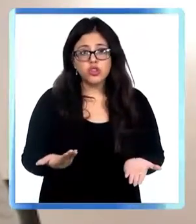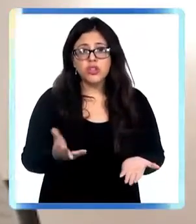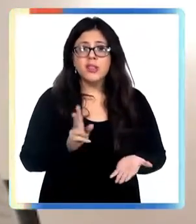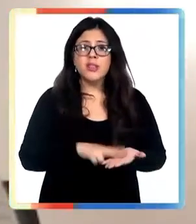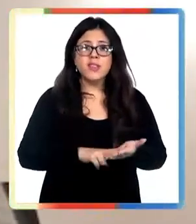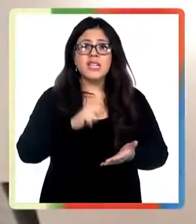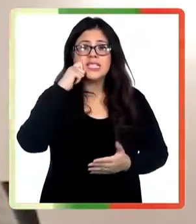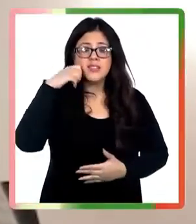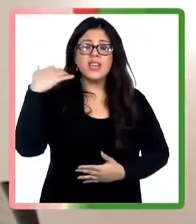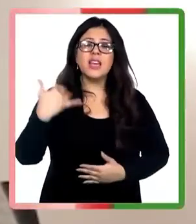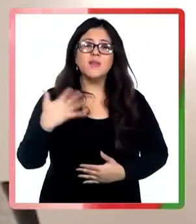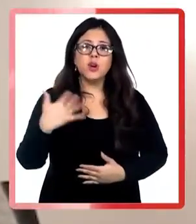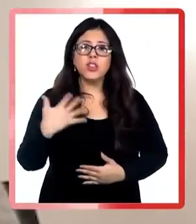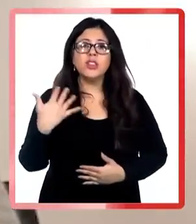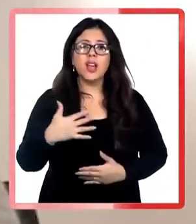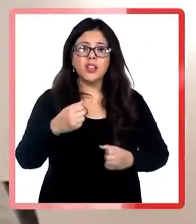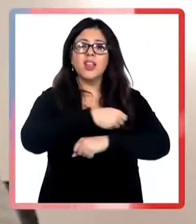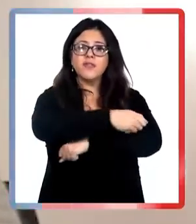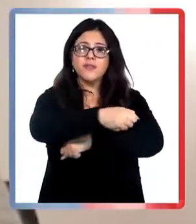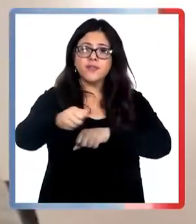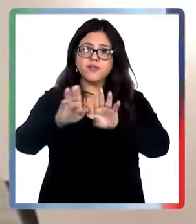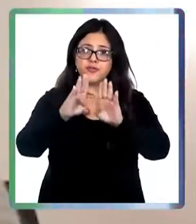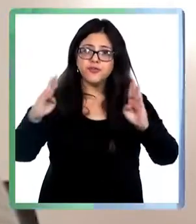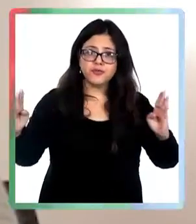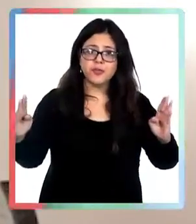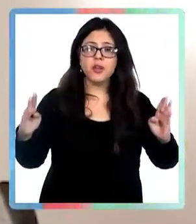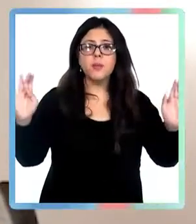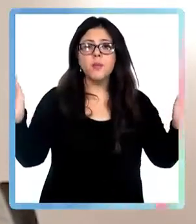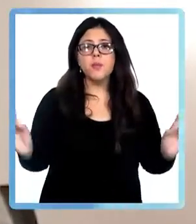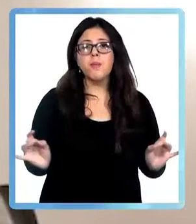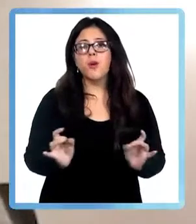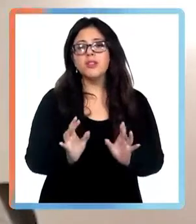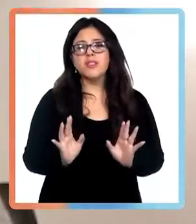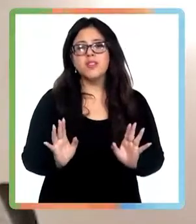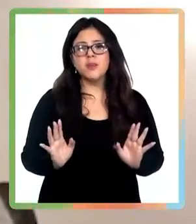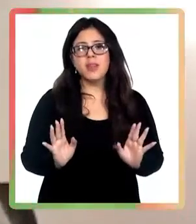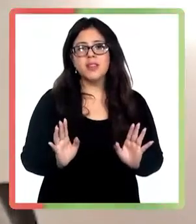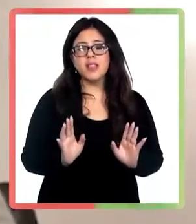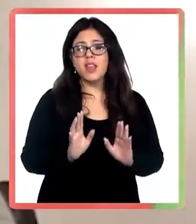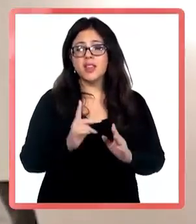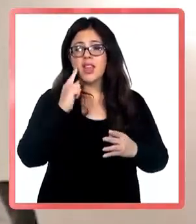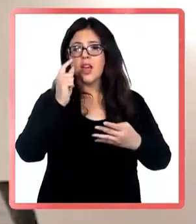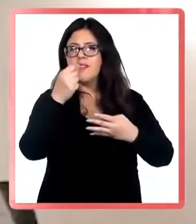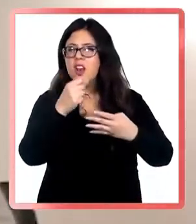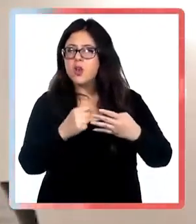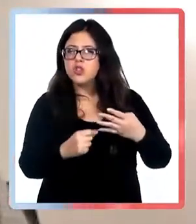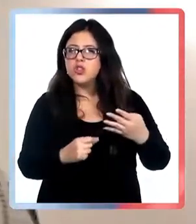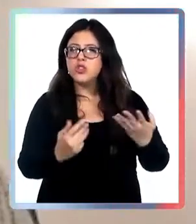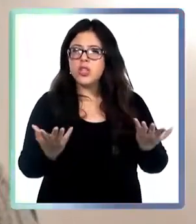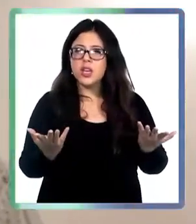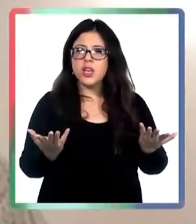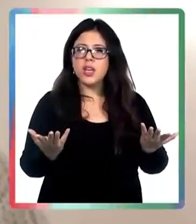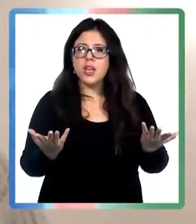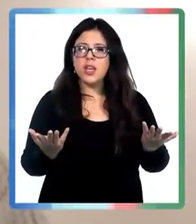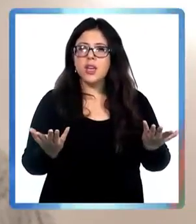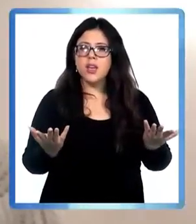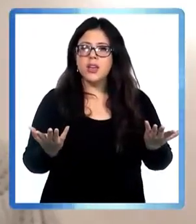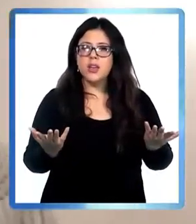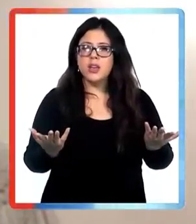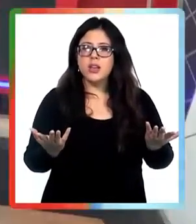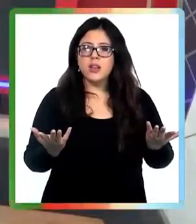Entonces, realmente es muy importante mantener la ventilación. Quizás una forma sería evaluar la posibilidad de hacer